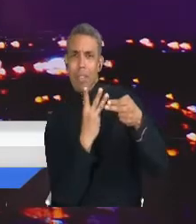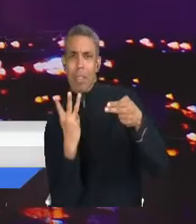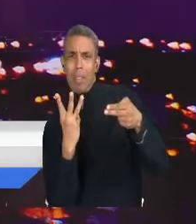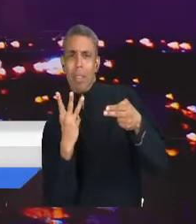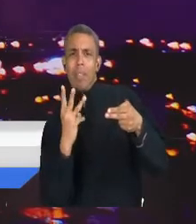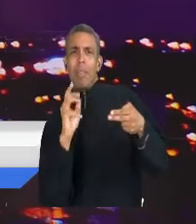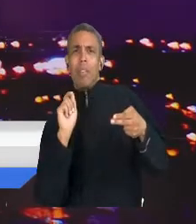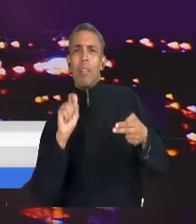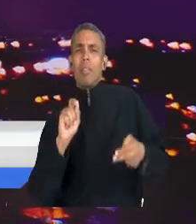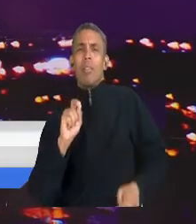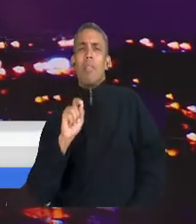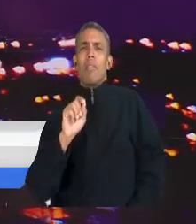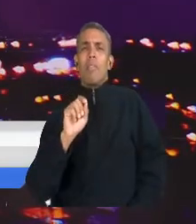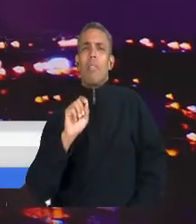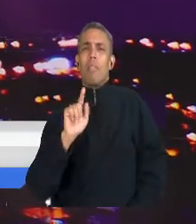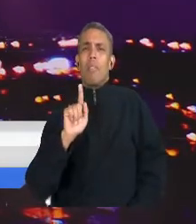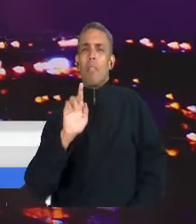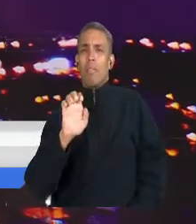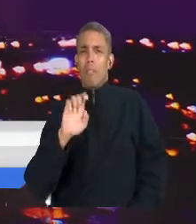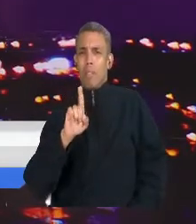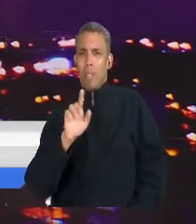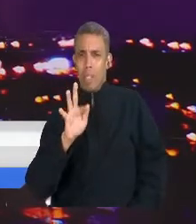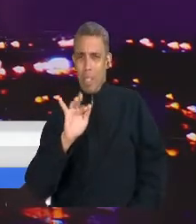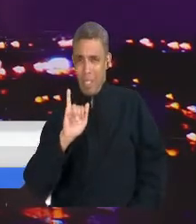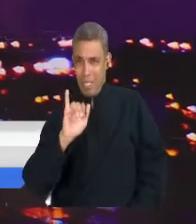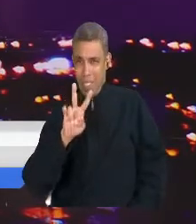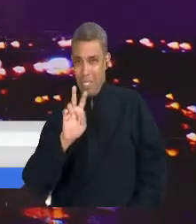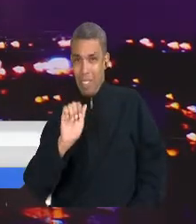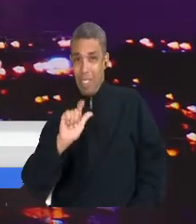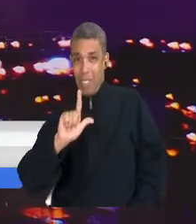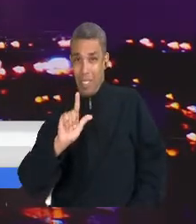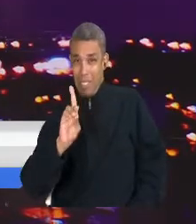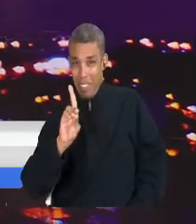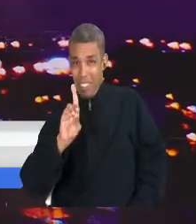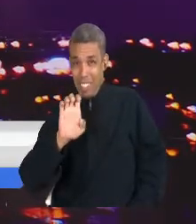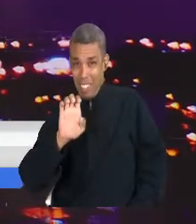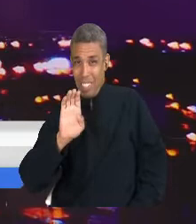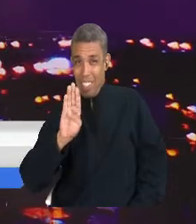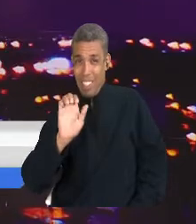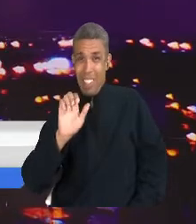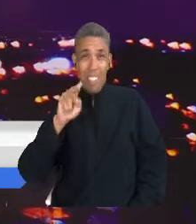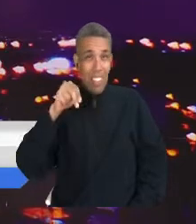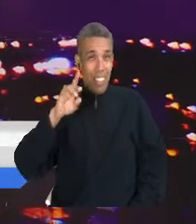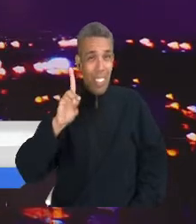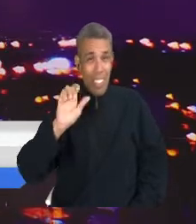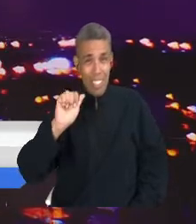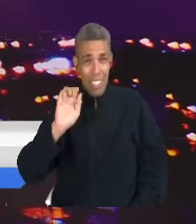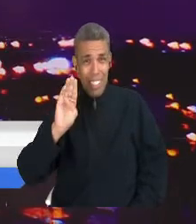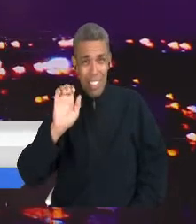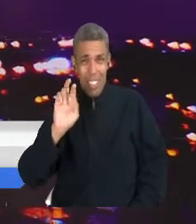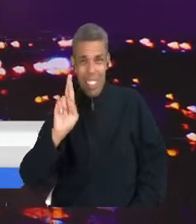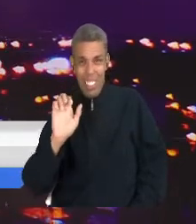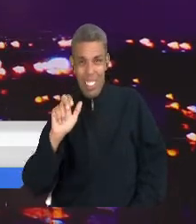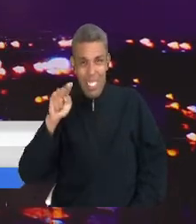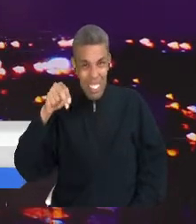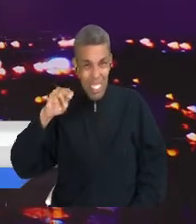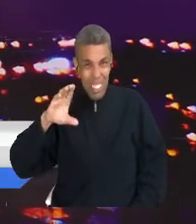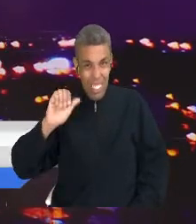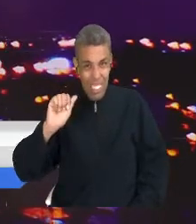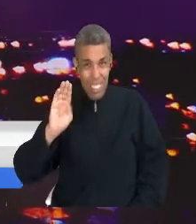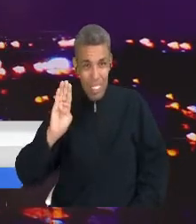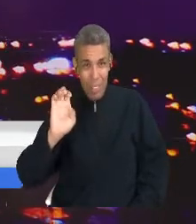festivaldebandasbarrancabermeja.com podrán vivir y conocer mejor lo de nuestro folclore. Allí está la programación, la pueden